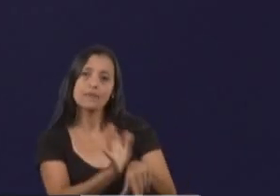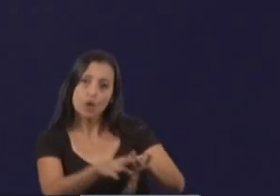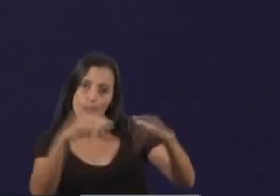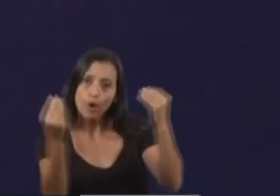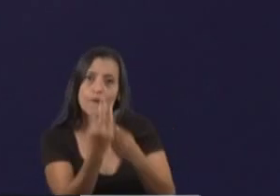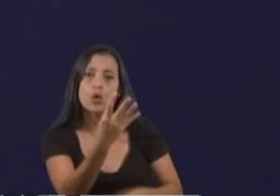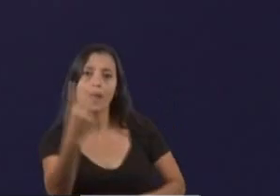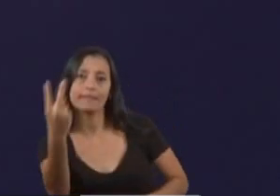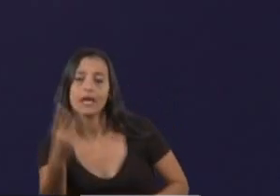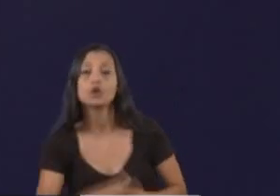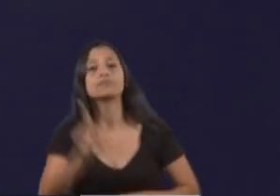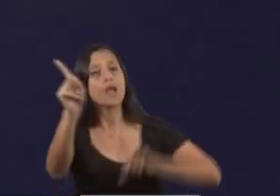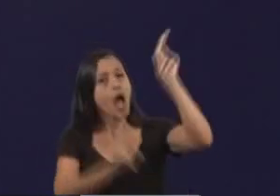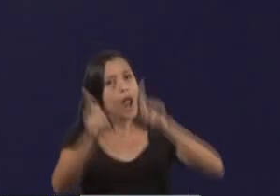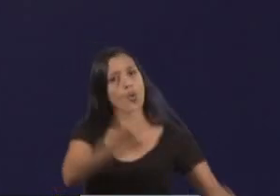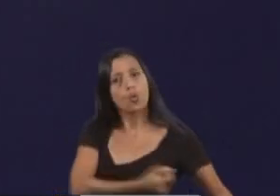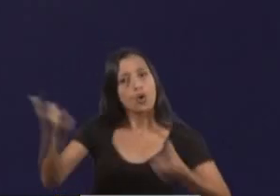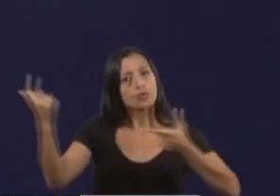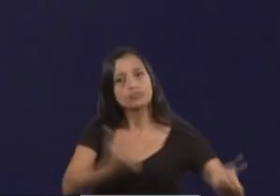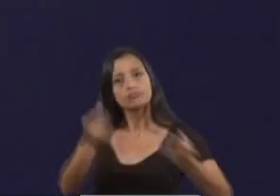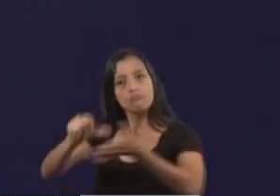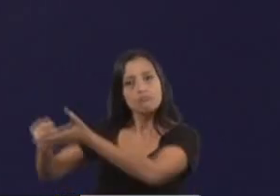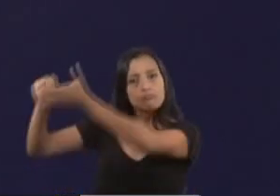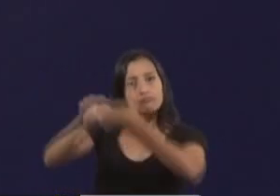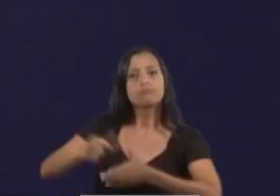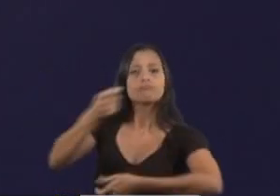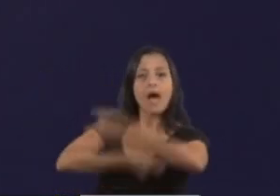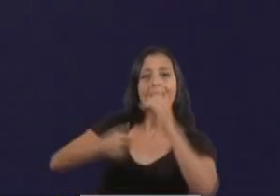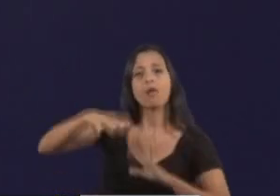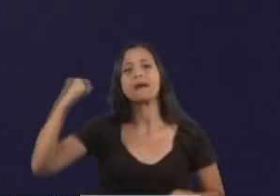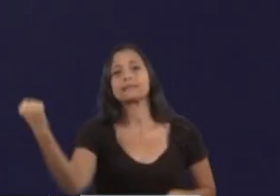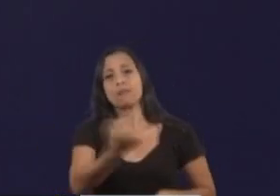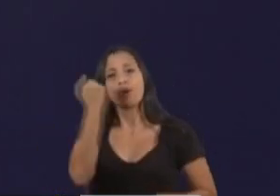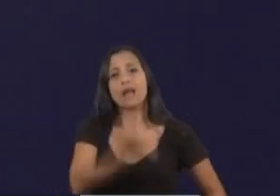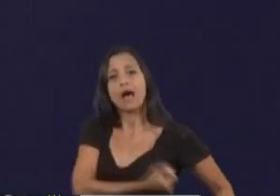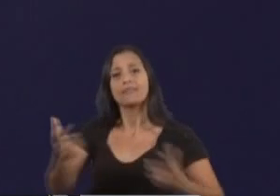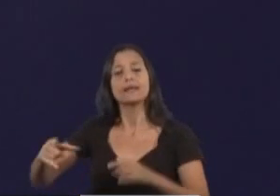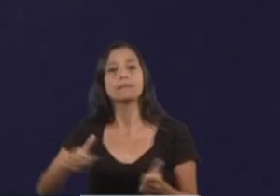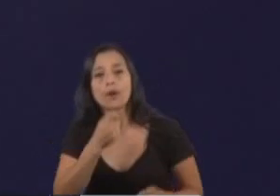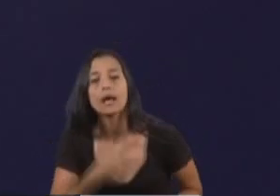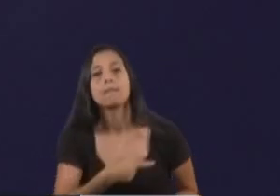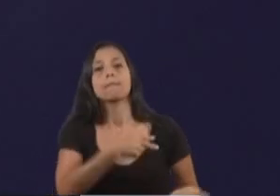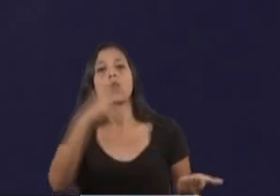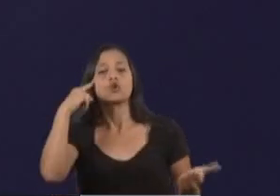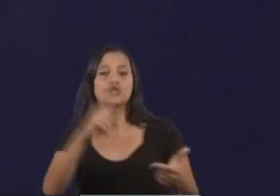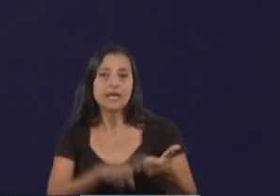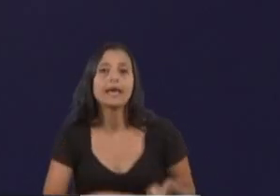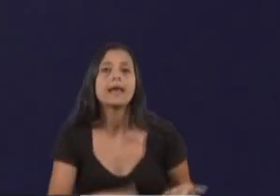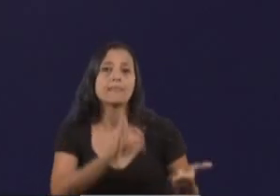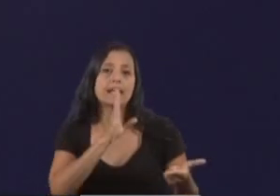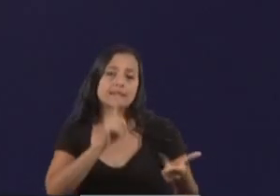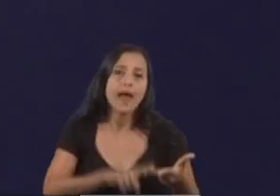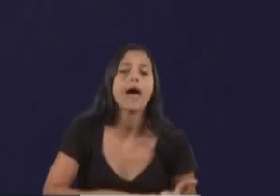42. Algunos de ellos, de los mercados relevantes donde se ha exportado carne, ha sido China, la Unión Europea, Israel, Estados